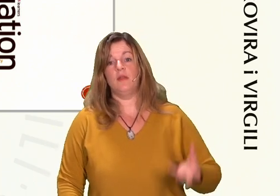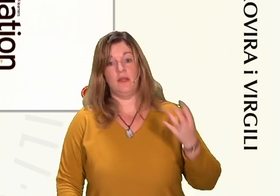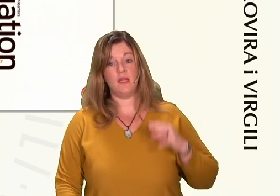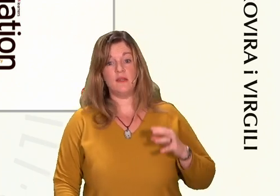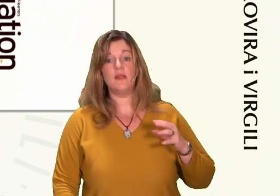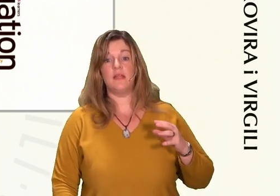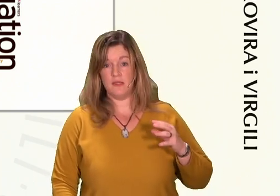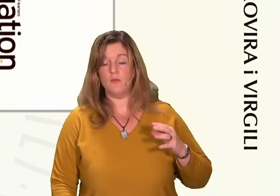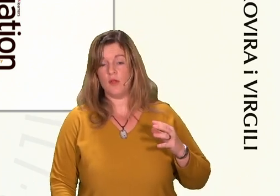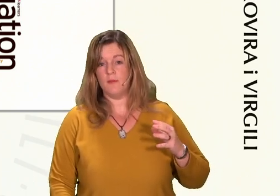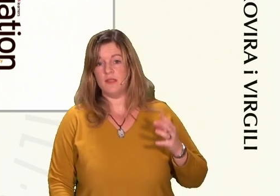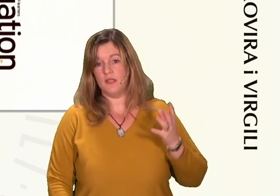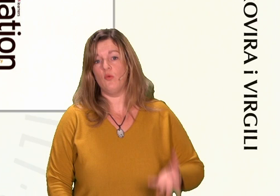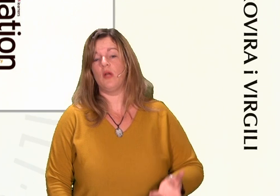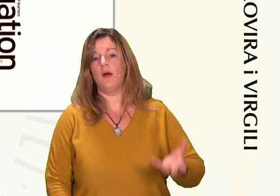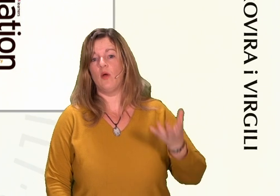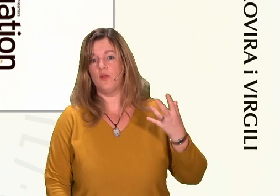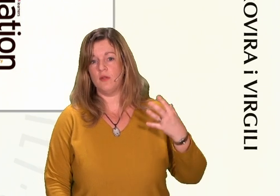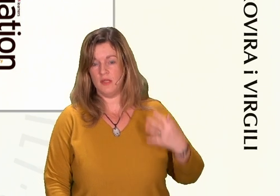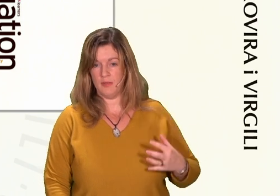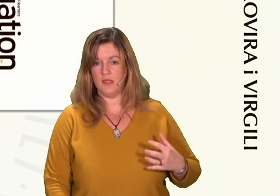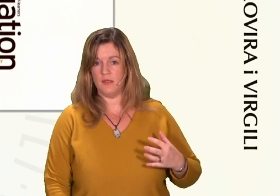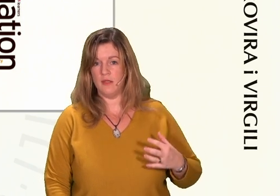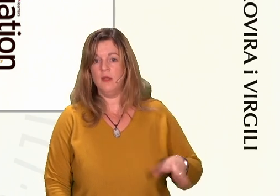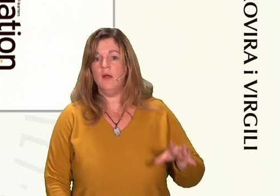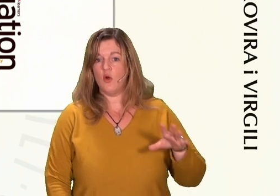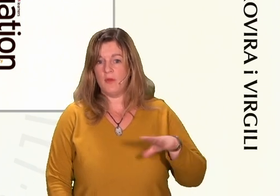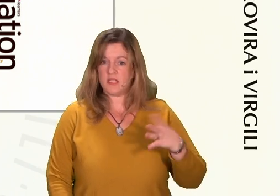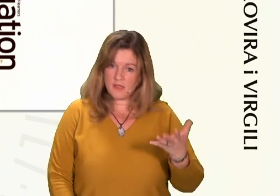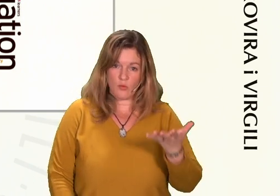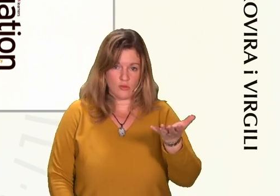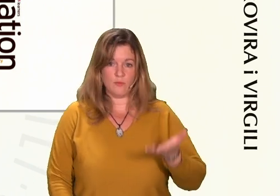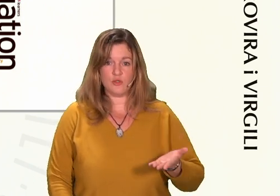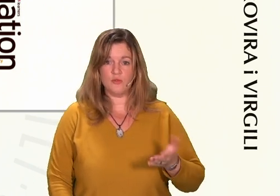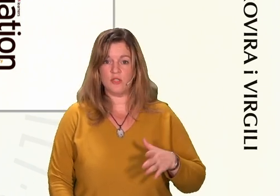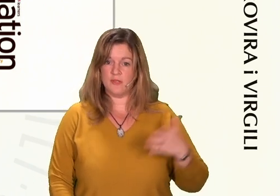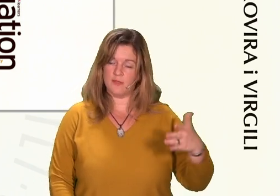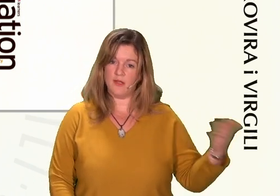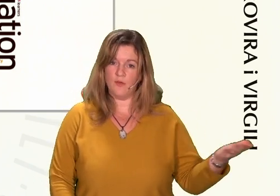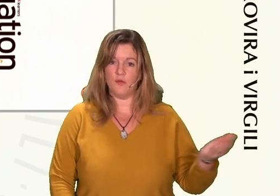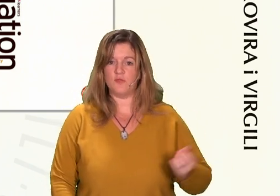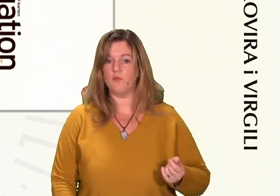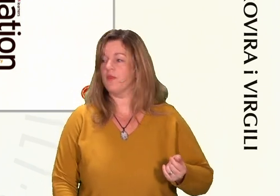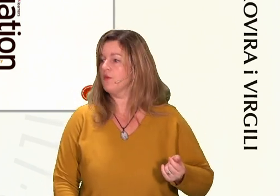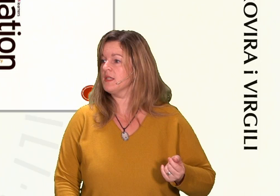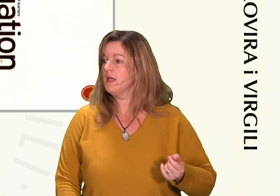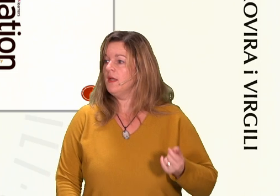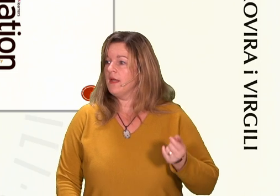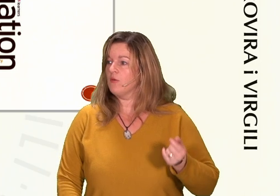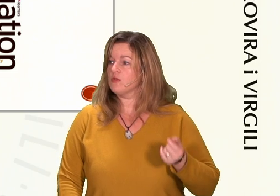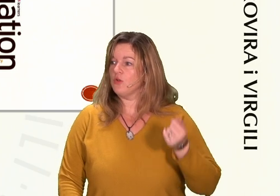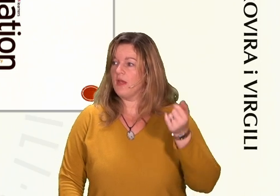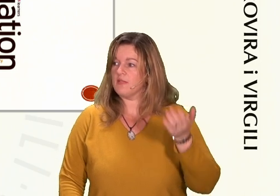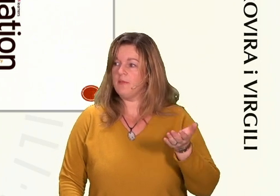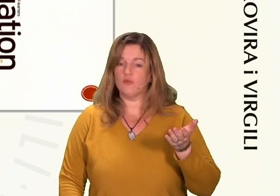acreditación independiente y también, lógicamente, tiene una evaluación independiente. Como ya sabéis algunos de vosotros que habéis trabajado en otras formaciones,